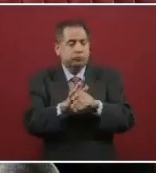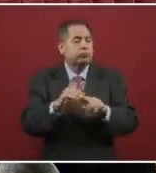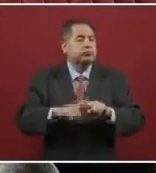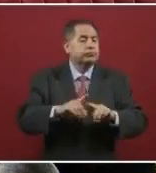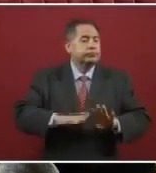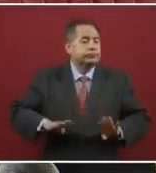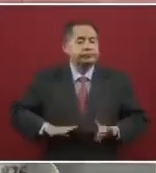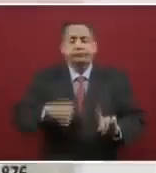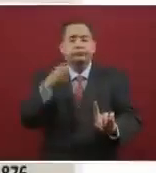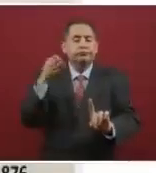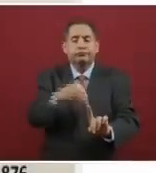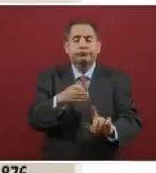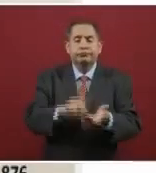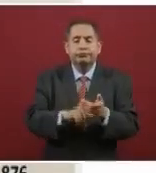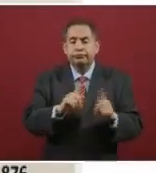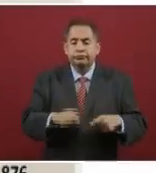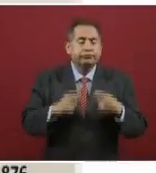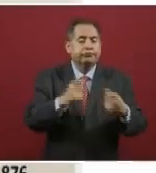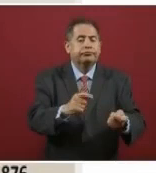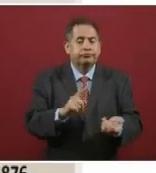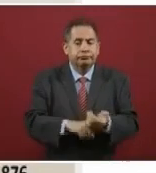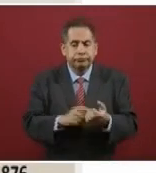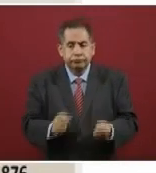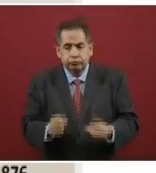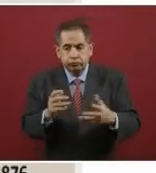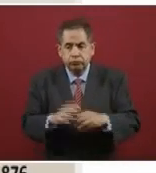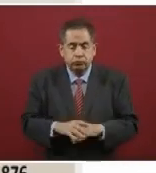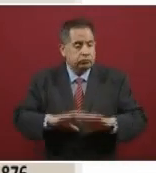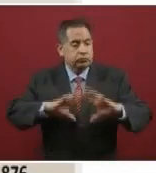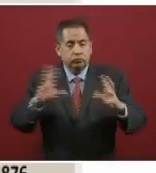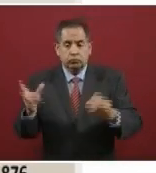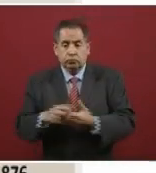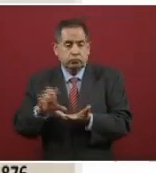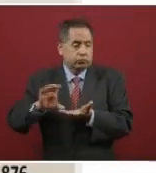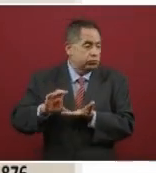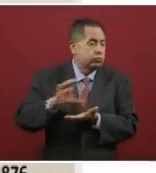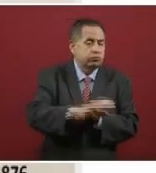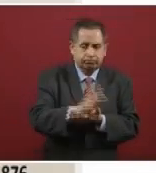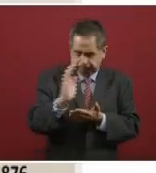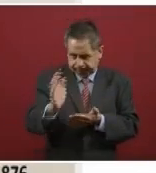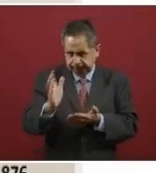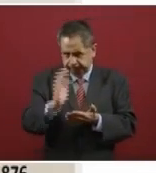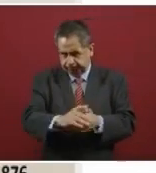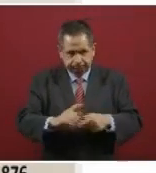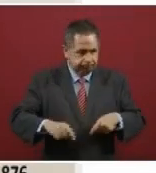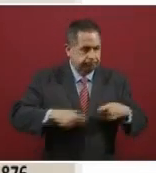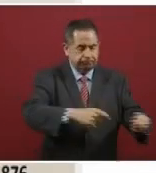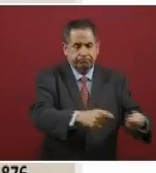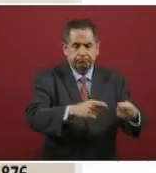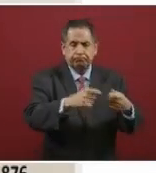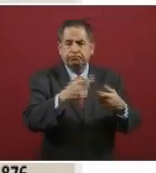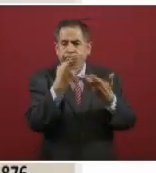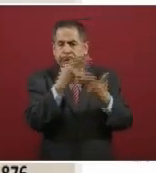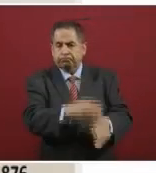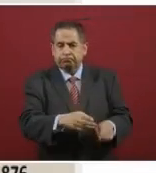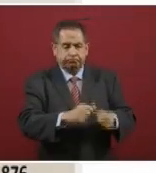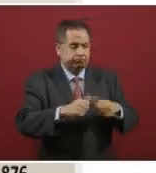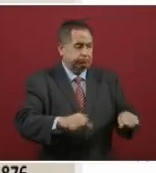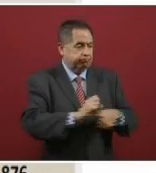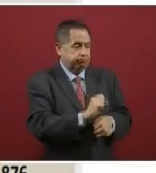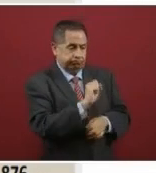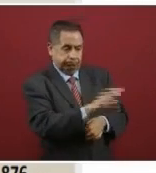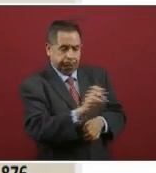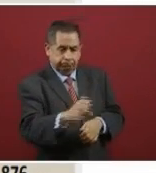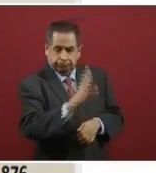beneficiarios meta en cada uno de ellos, cuál es el monto que a la fecha ya se pagó, ya se bajó ese recurso de manera directa y cuál